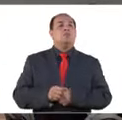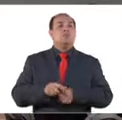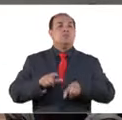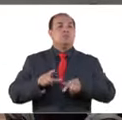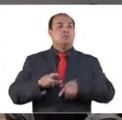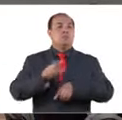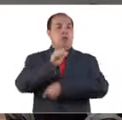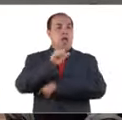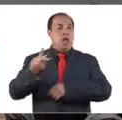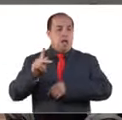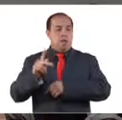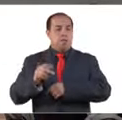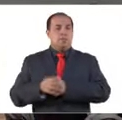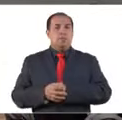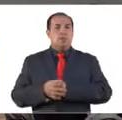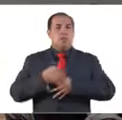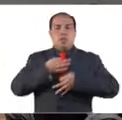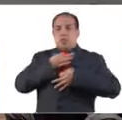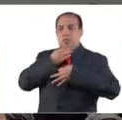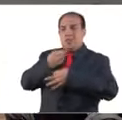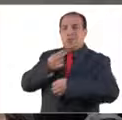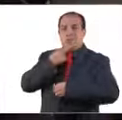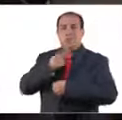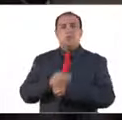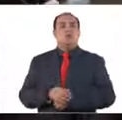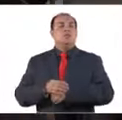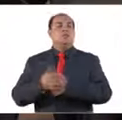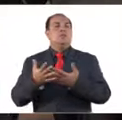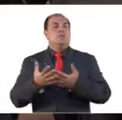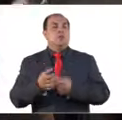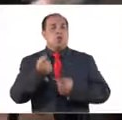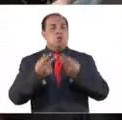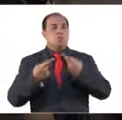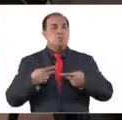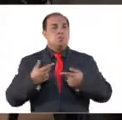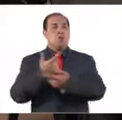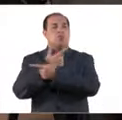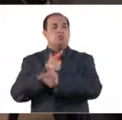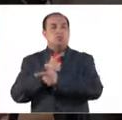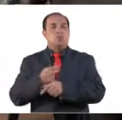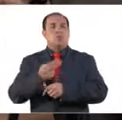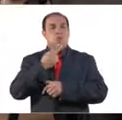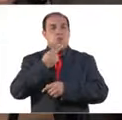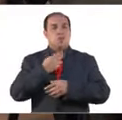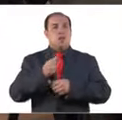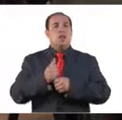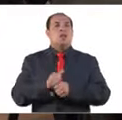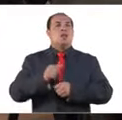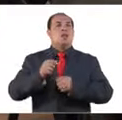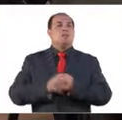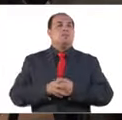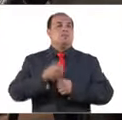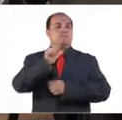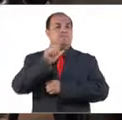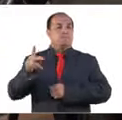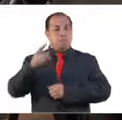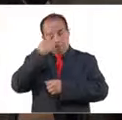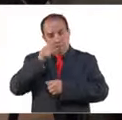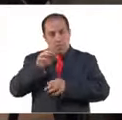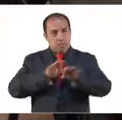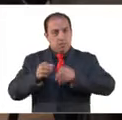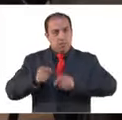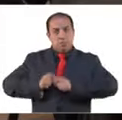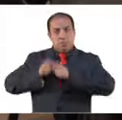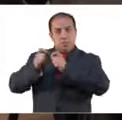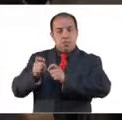caso, hemos visto que hay taxistas que se están adhiriendo a estas plataformas precisamente para tener trabajo, pero entonces que realmente se aprovecha